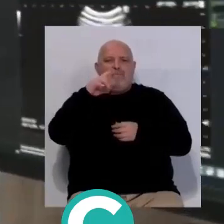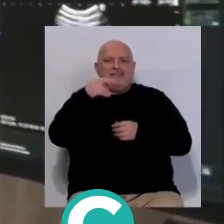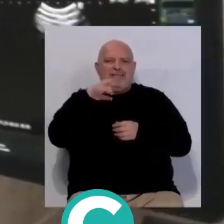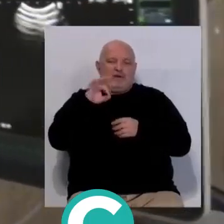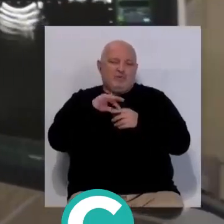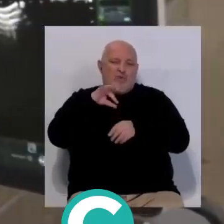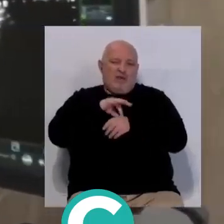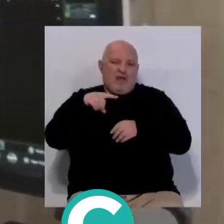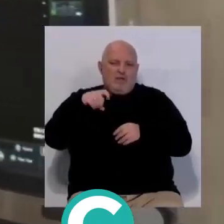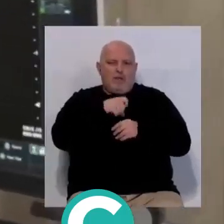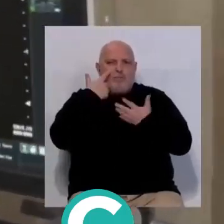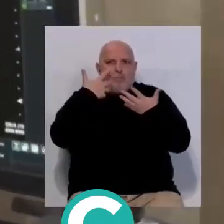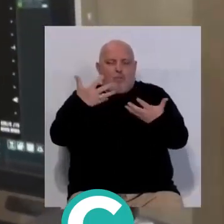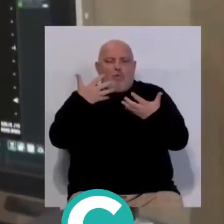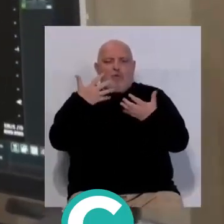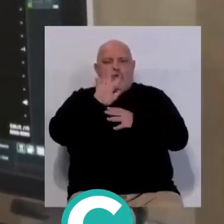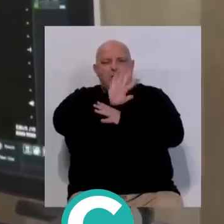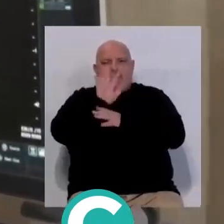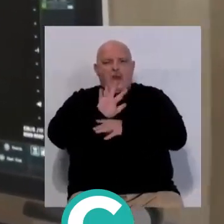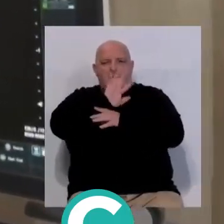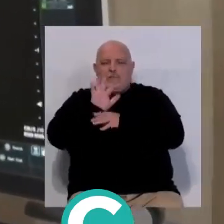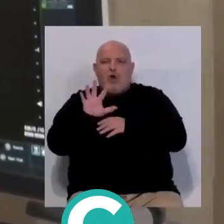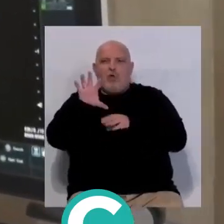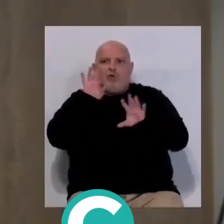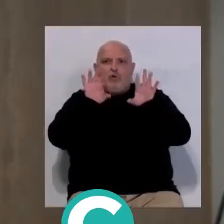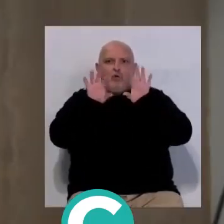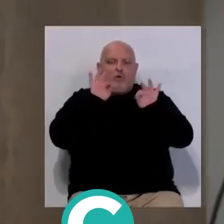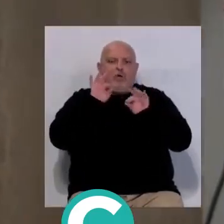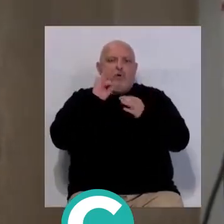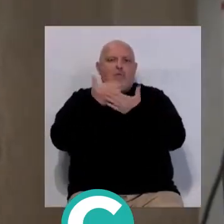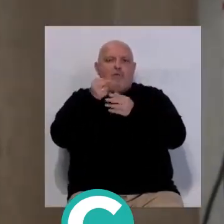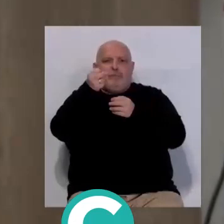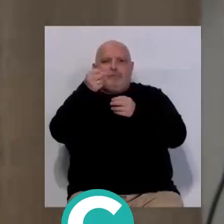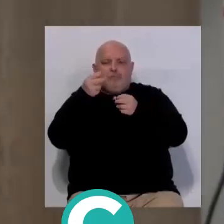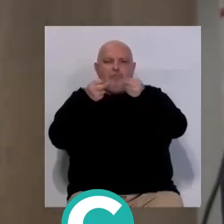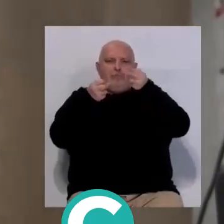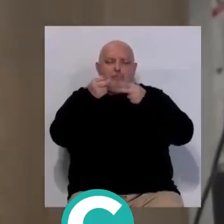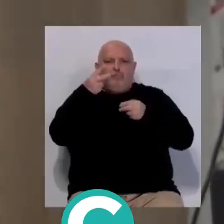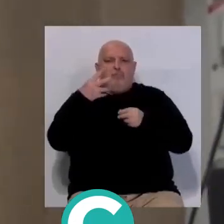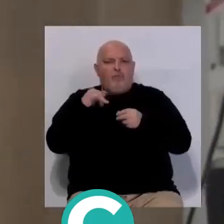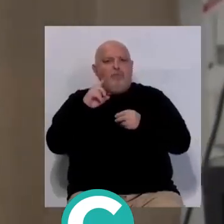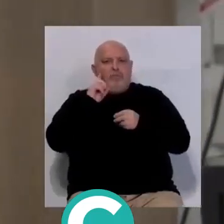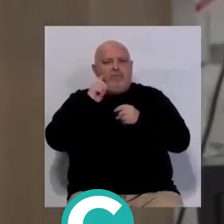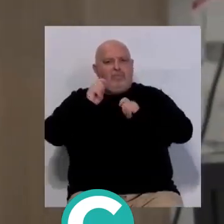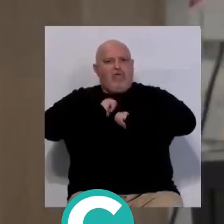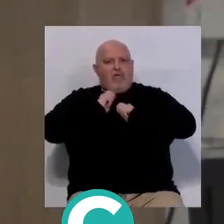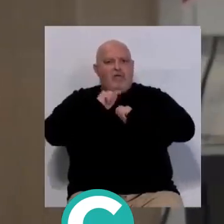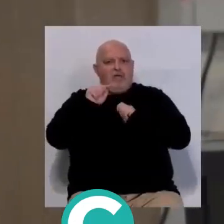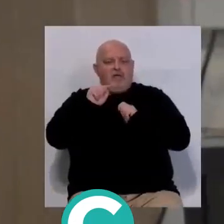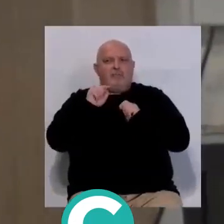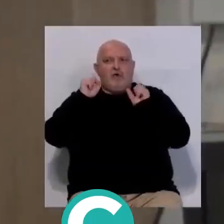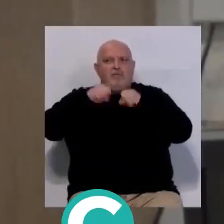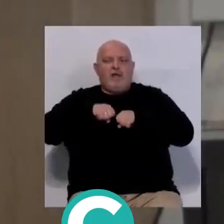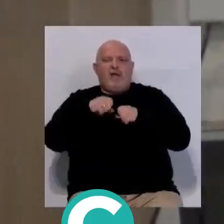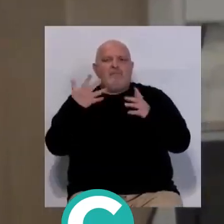cáncer, con imágenes a tiempo real y a la vez la opción de tomar muestras a través del mismo sistema. Permite además